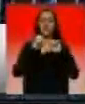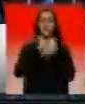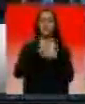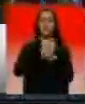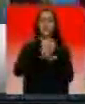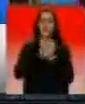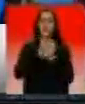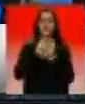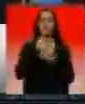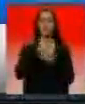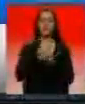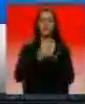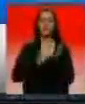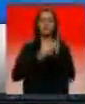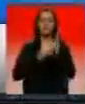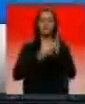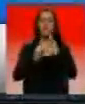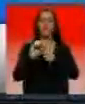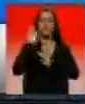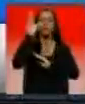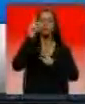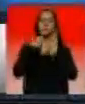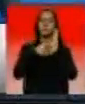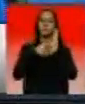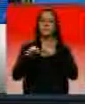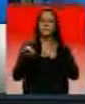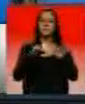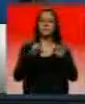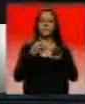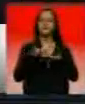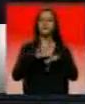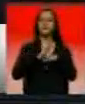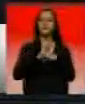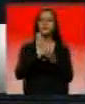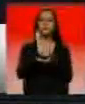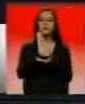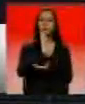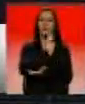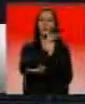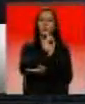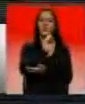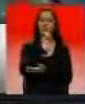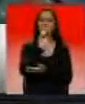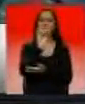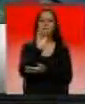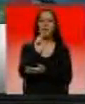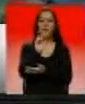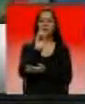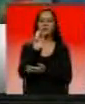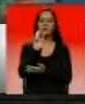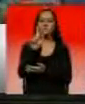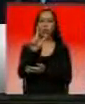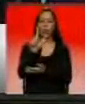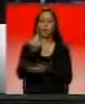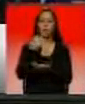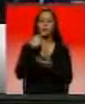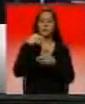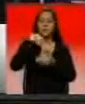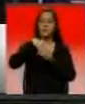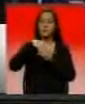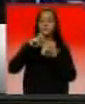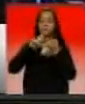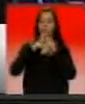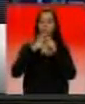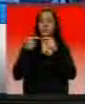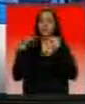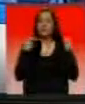las Fuerzas Armadas, de la Policía y de Pensiones del ISFA. Durante la comparecencia de los funcionarios se generaron incidentes con